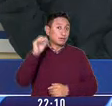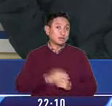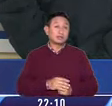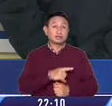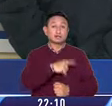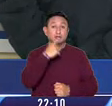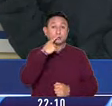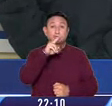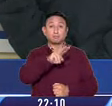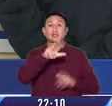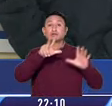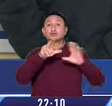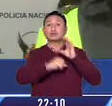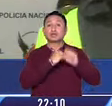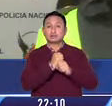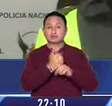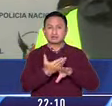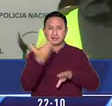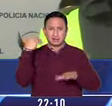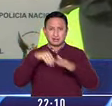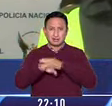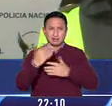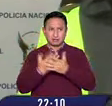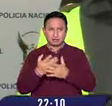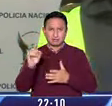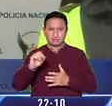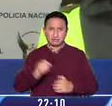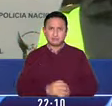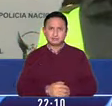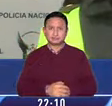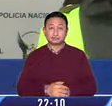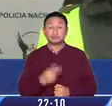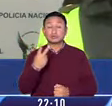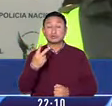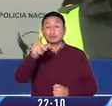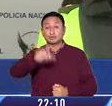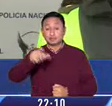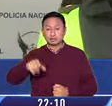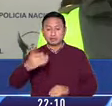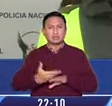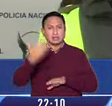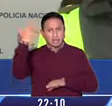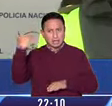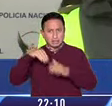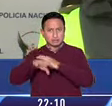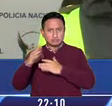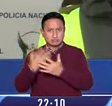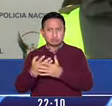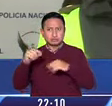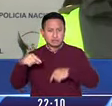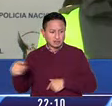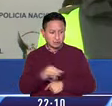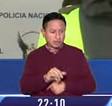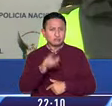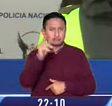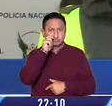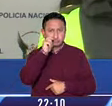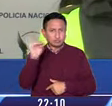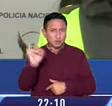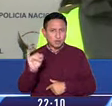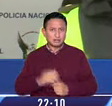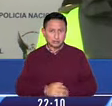28 cuentan con antecedentes. Estos dos ciudadanos es preocupante porque ya han tenido detenciones por microtráfico por las